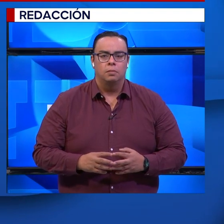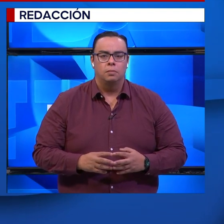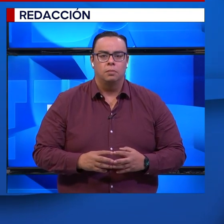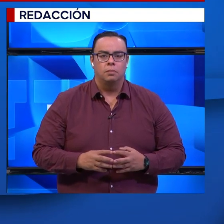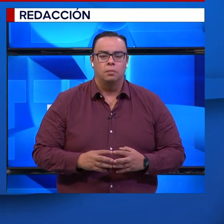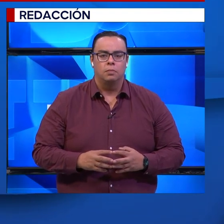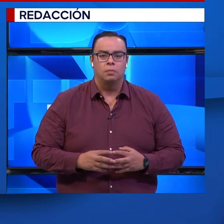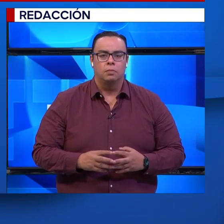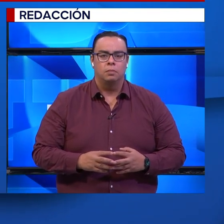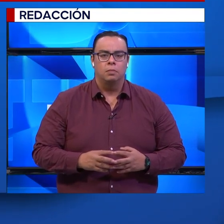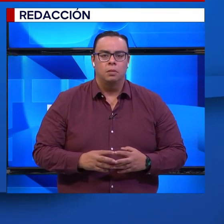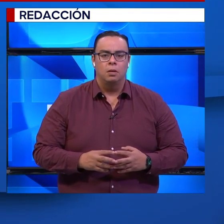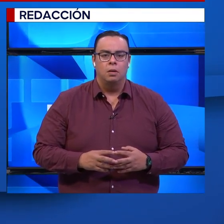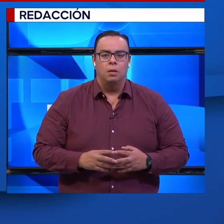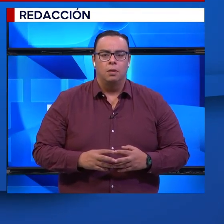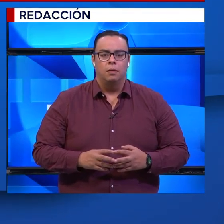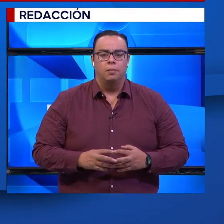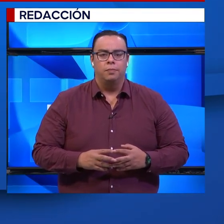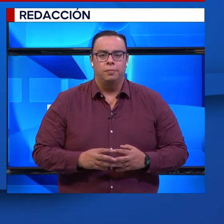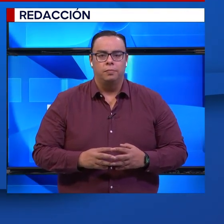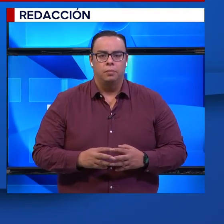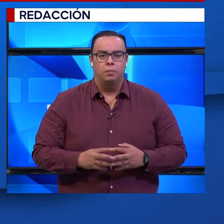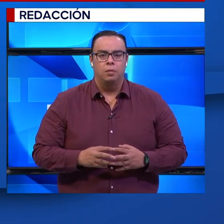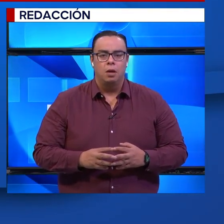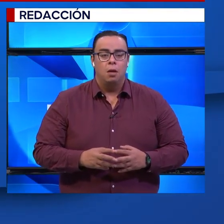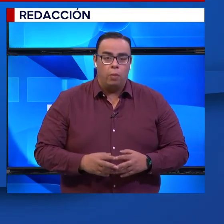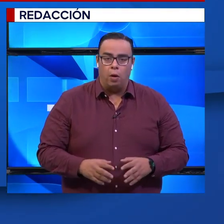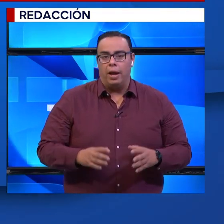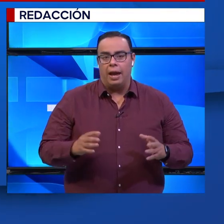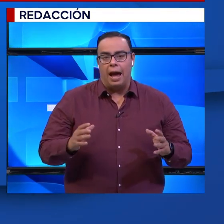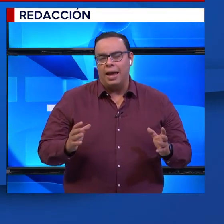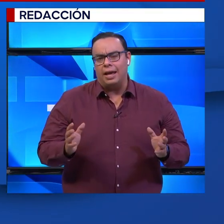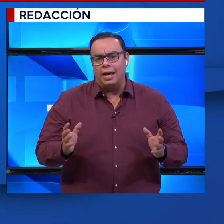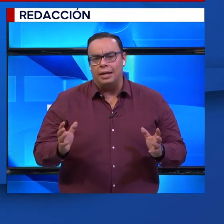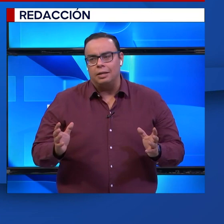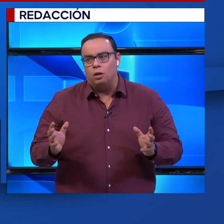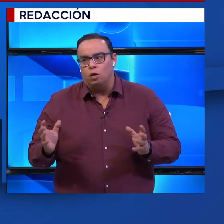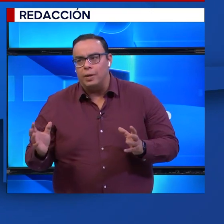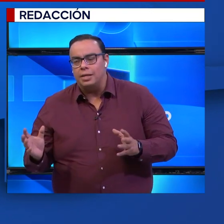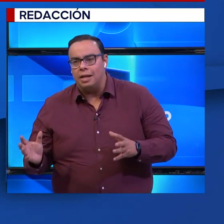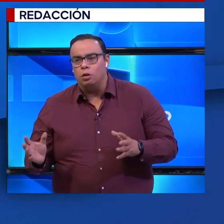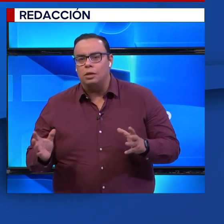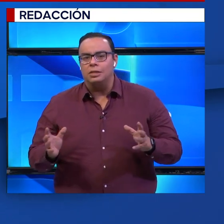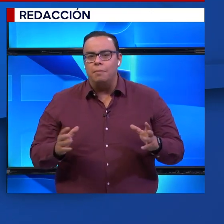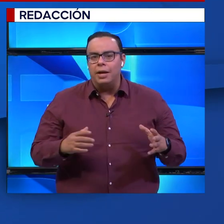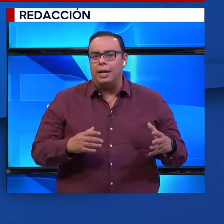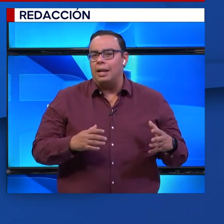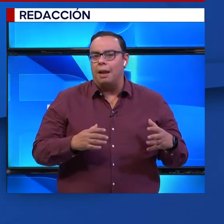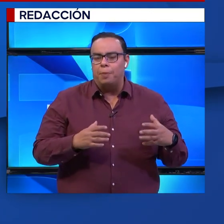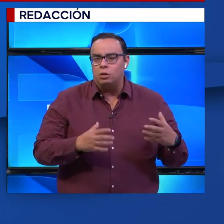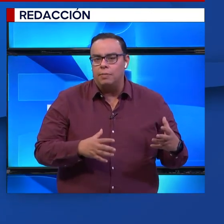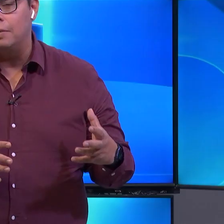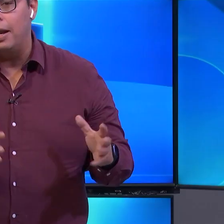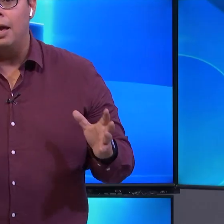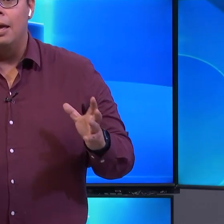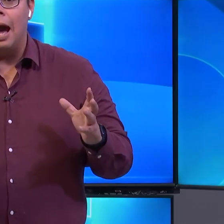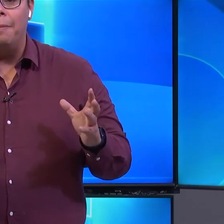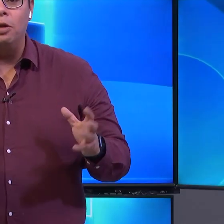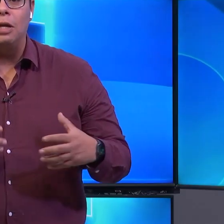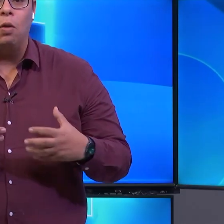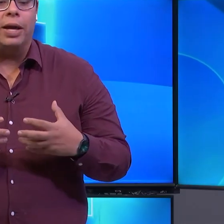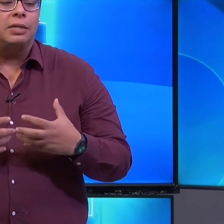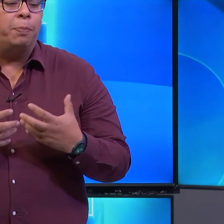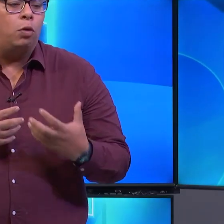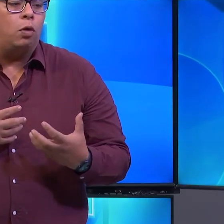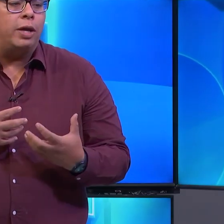extenderse hasta el 2 de diciembre prácticamente en safe, Luis? Bueno, los magistrados estiman que la próxima semana, al